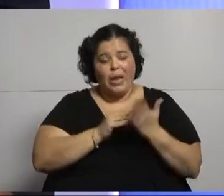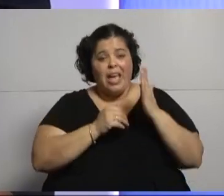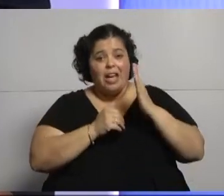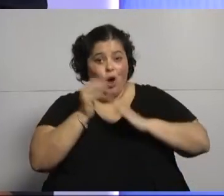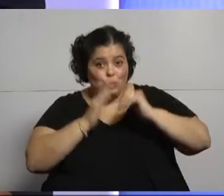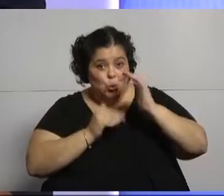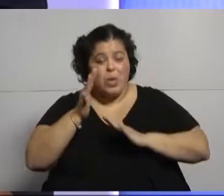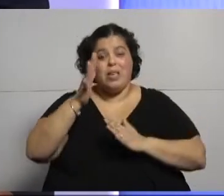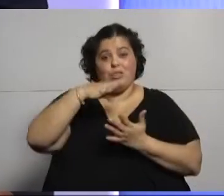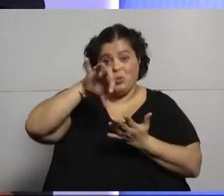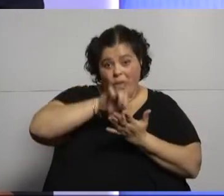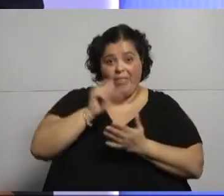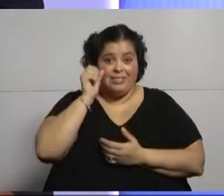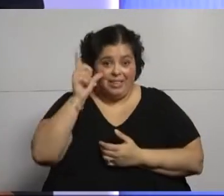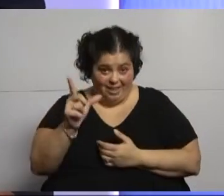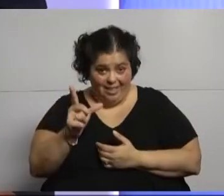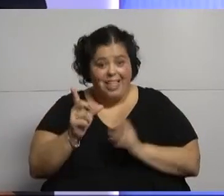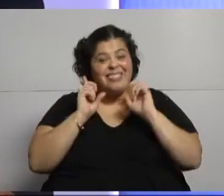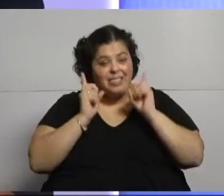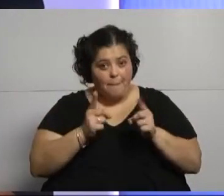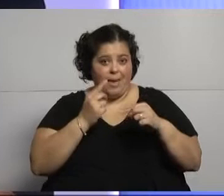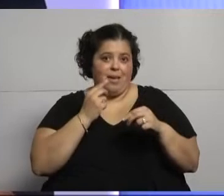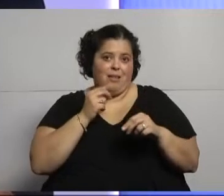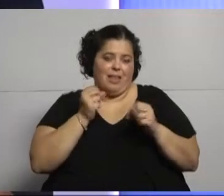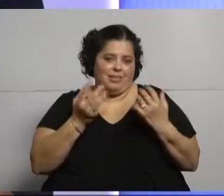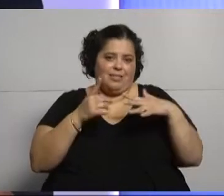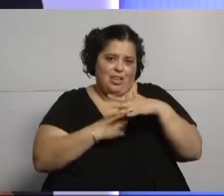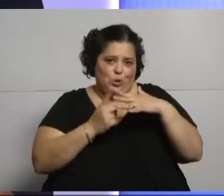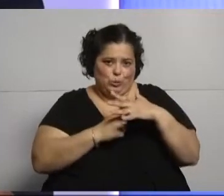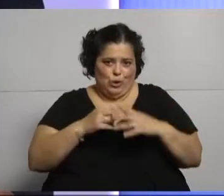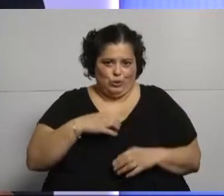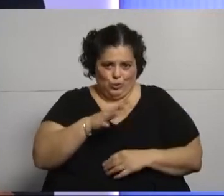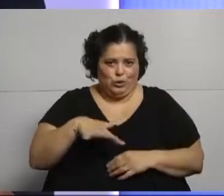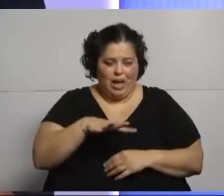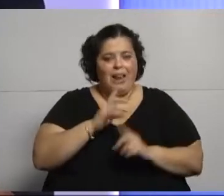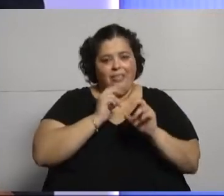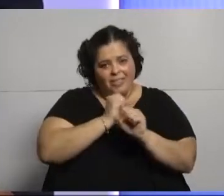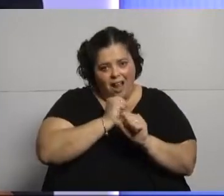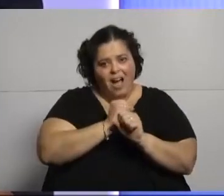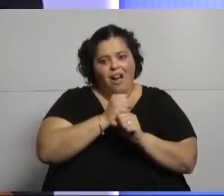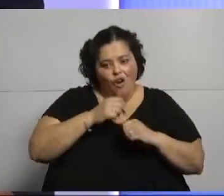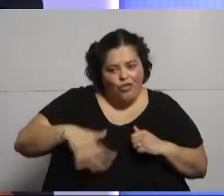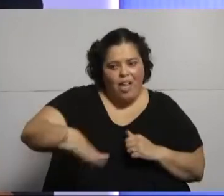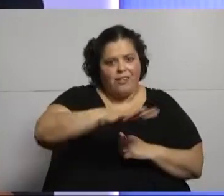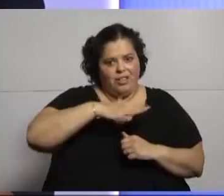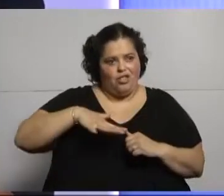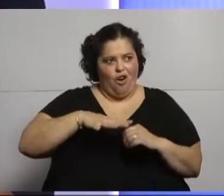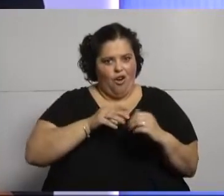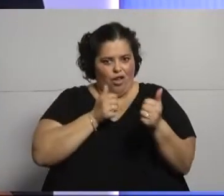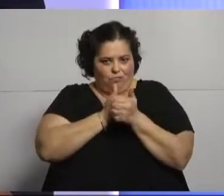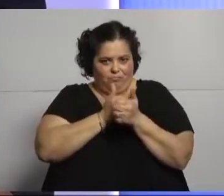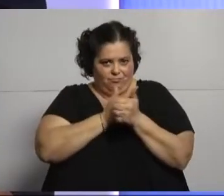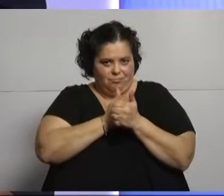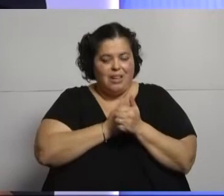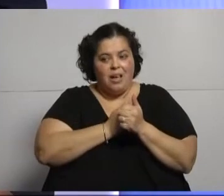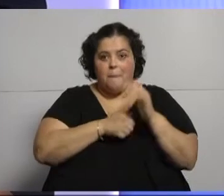construir ciudades inteligentes y Smart City, es también inclusión social, es trabajo en territorio, trabajo cuerpo a cuerpo, sobre todo con todo este tema de los